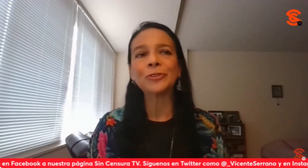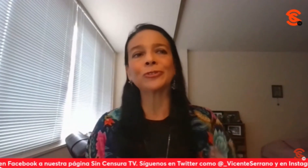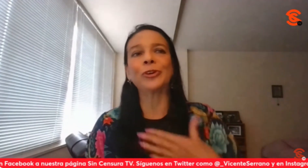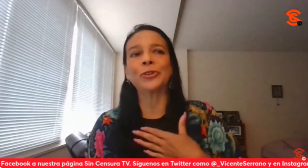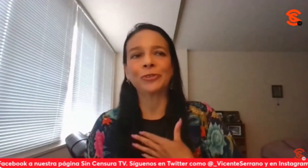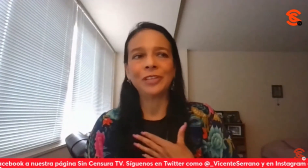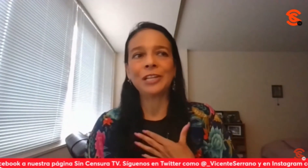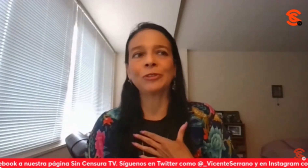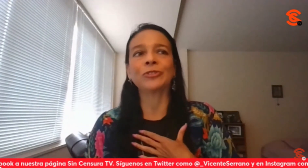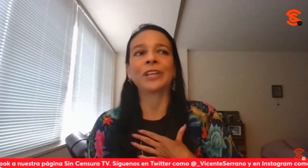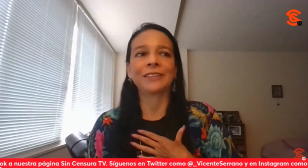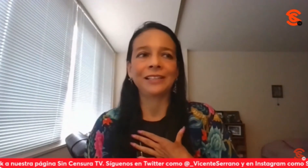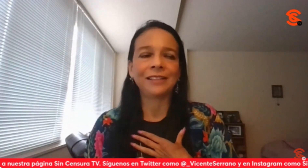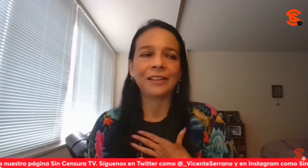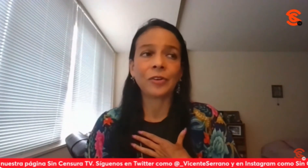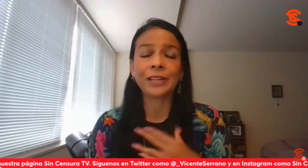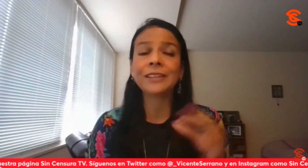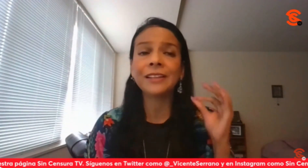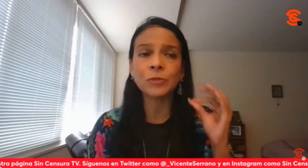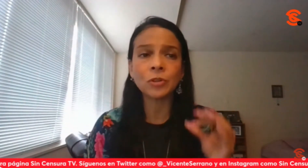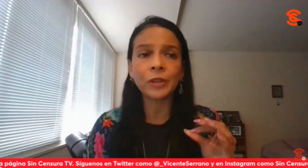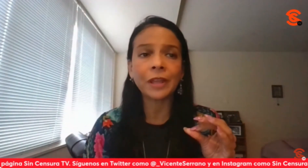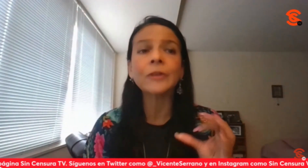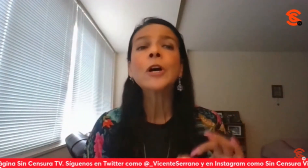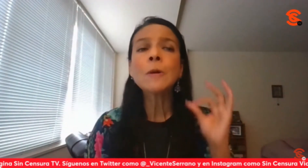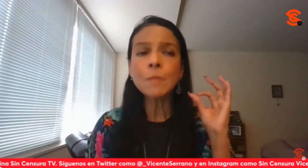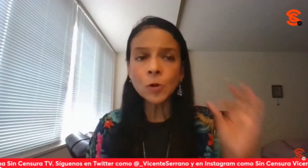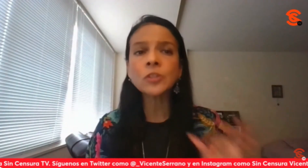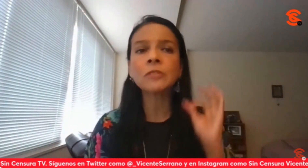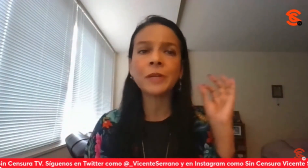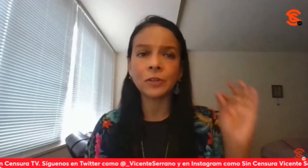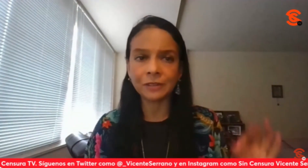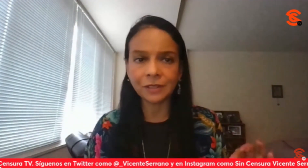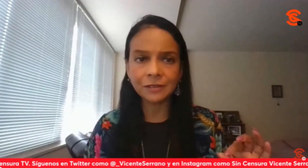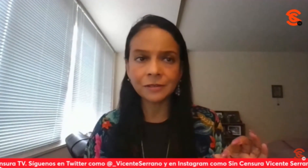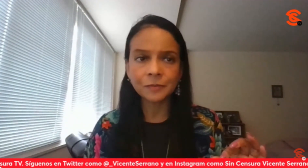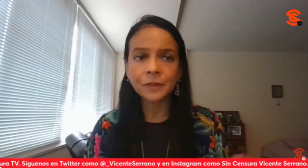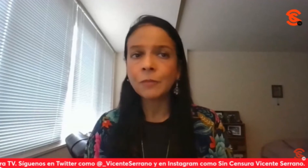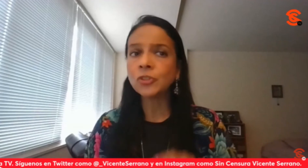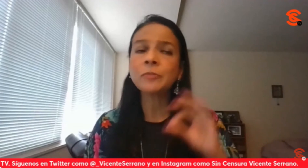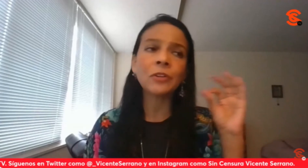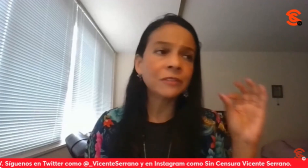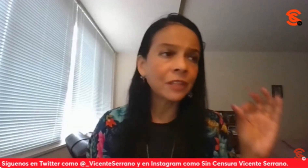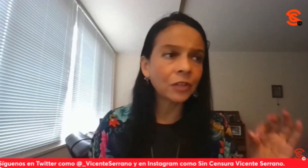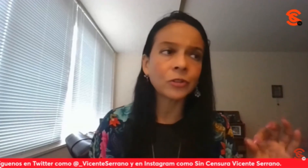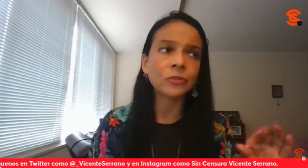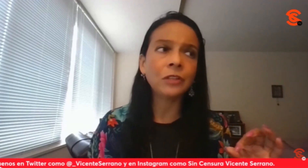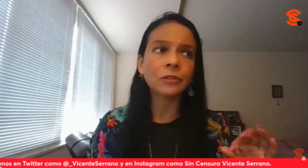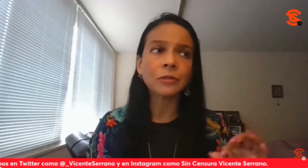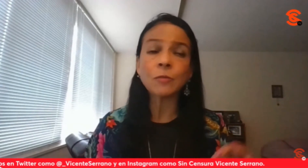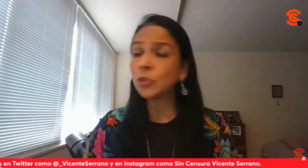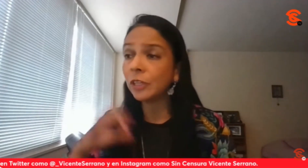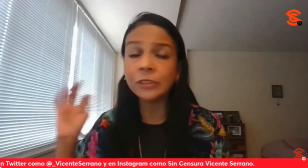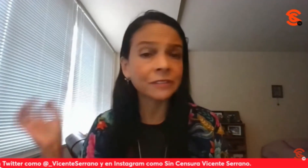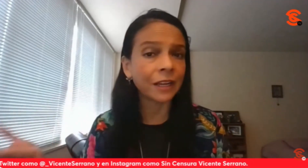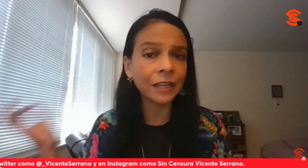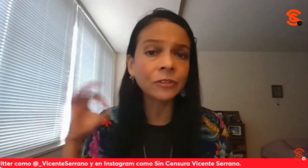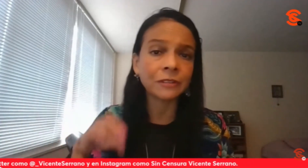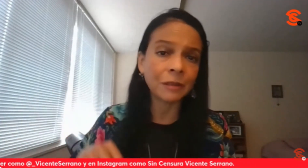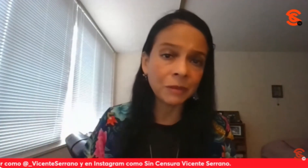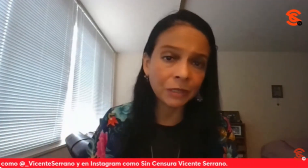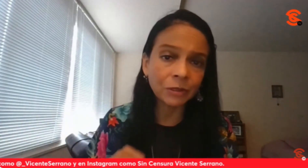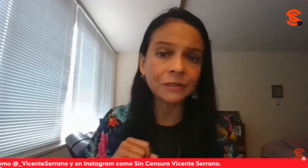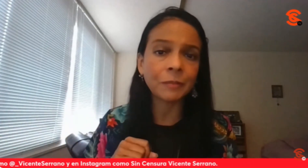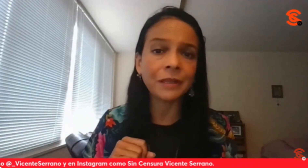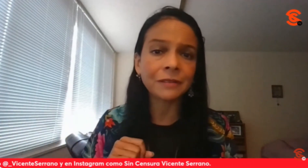llevamos nosotros y nuestros carteles de la droga. Hay que tener mucho cuidado. Muchos periodistas reconocidos, muchos de ellos extranjeros que